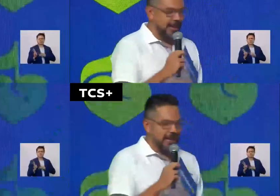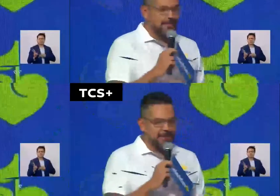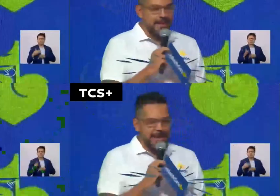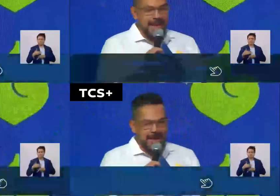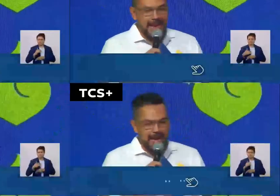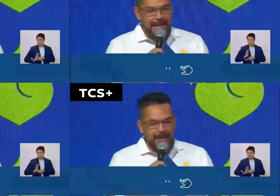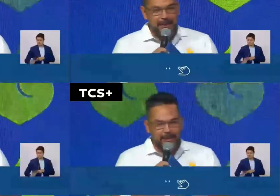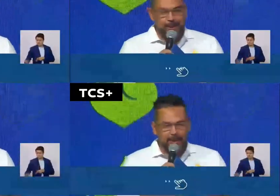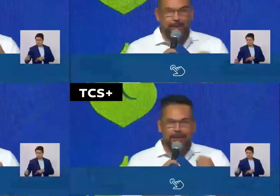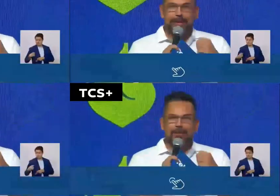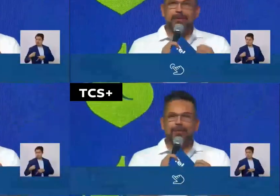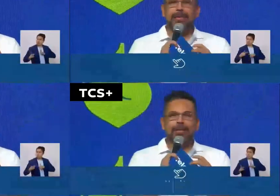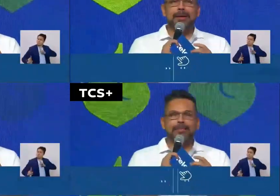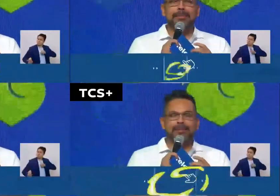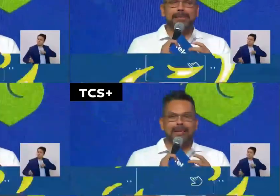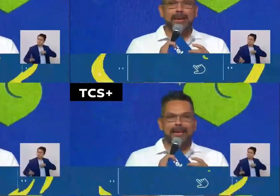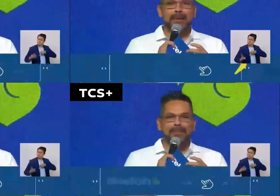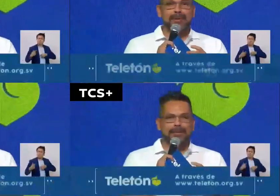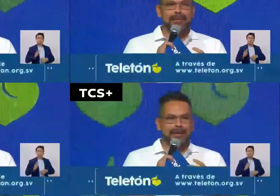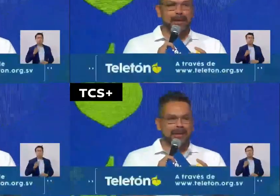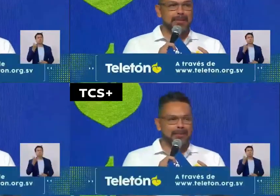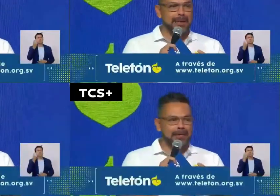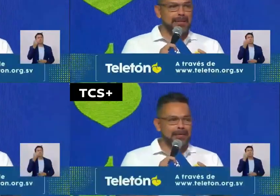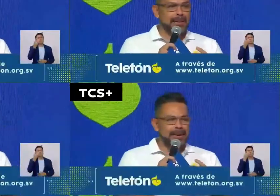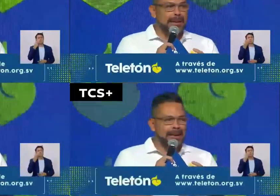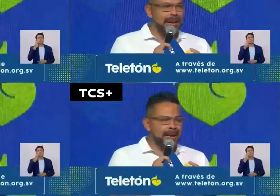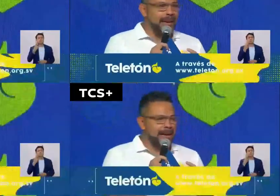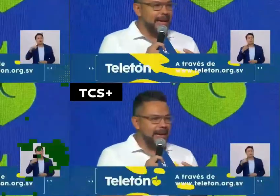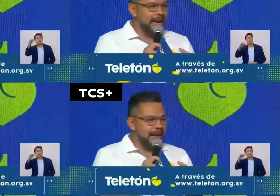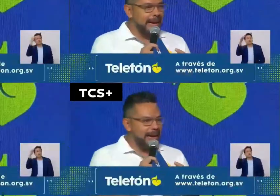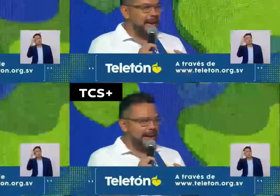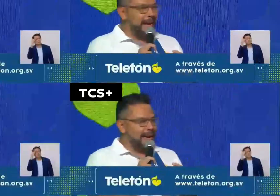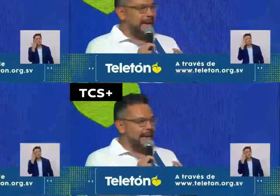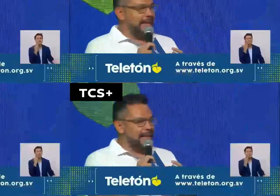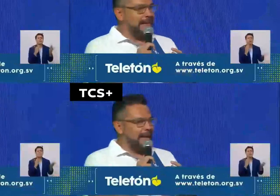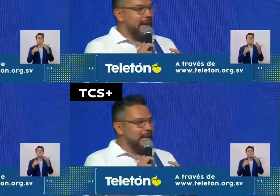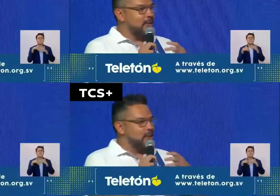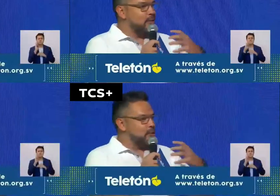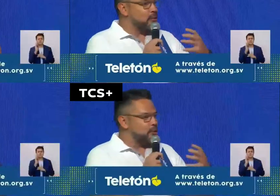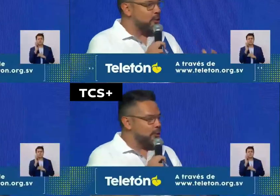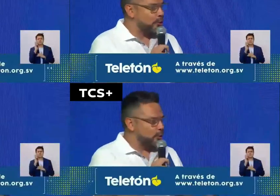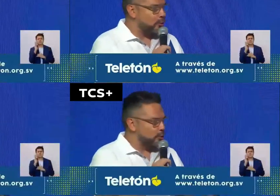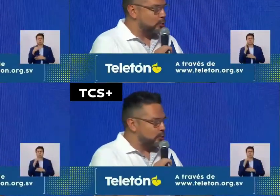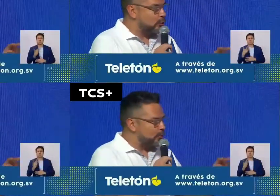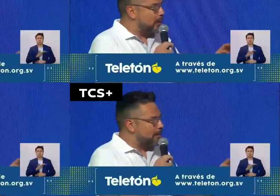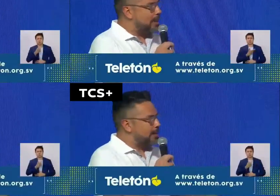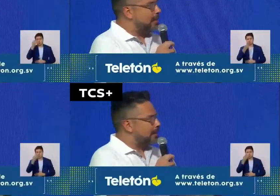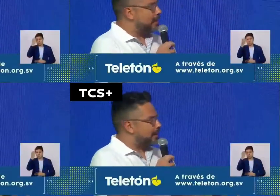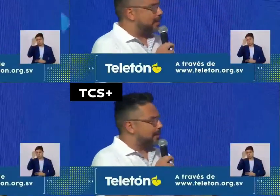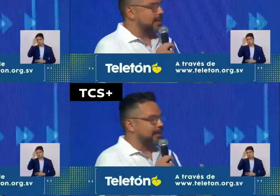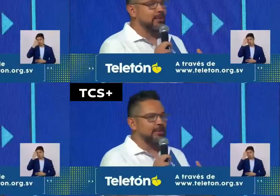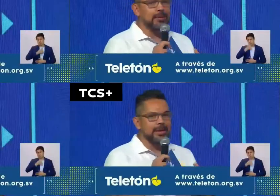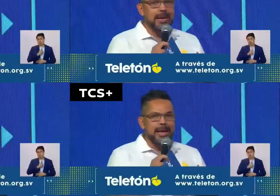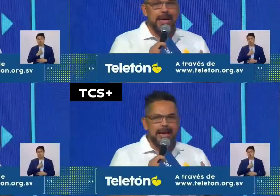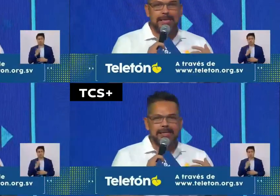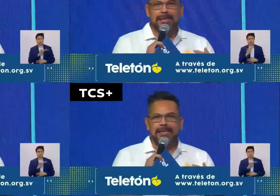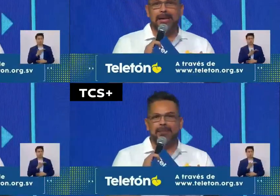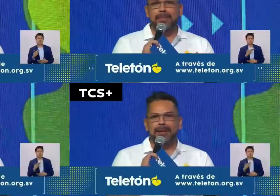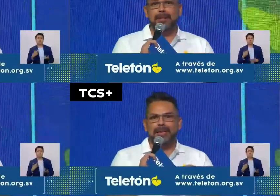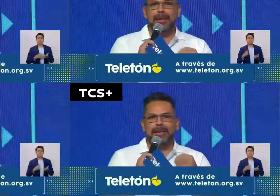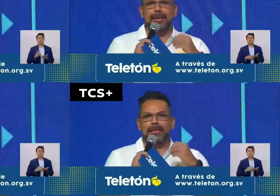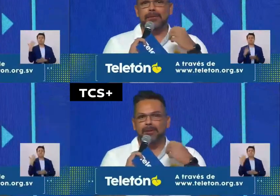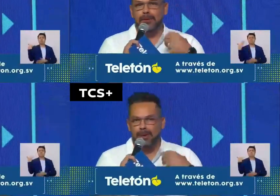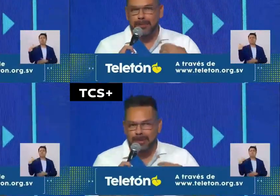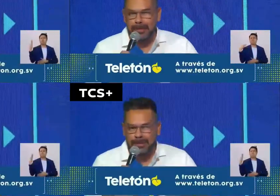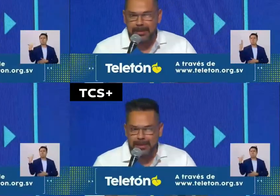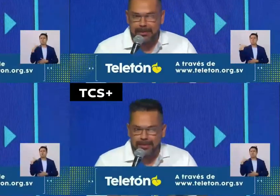y de verdad, nosotros debemos de empezar a pensar más en nosotros. Normalmente estamos en esa